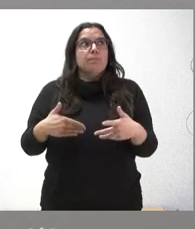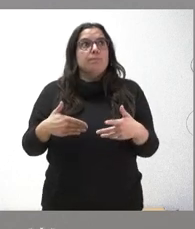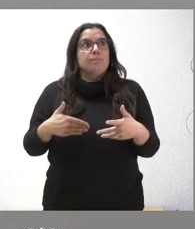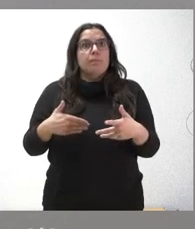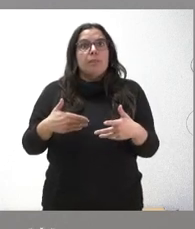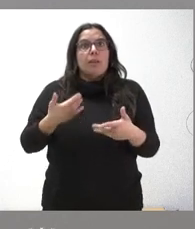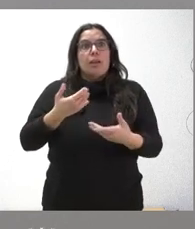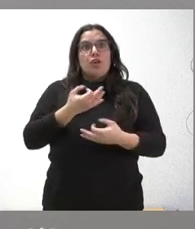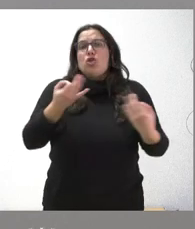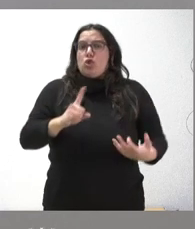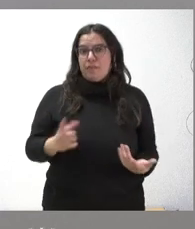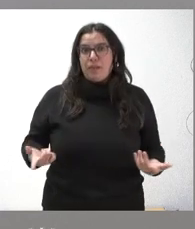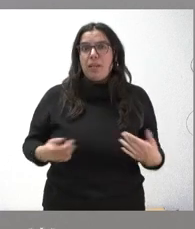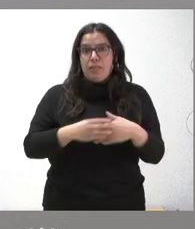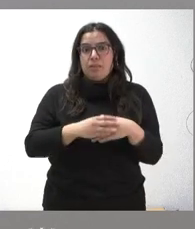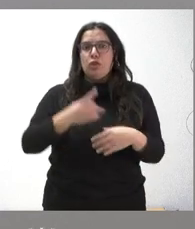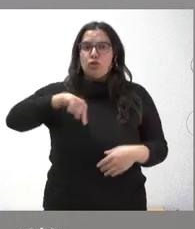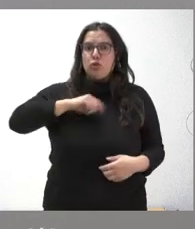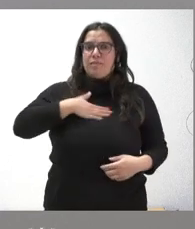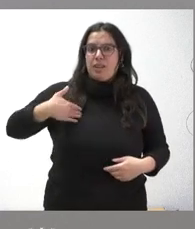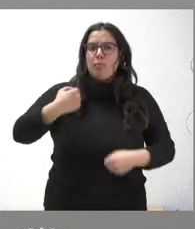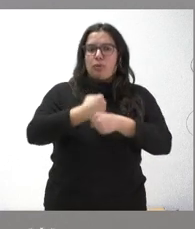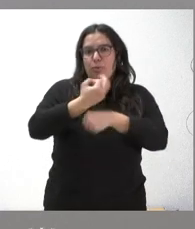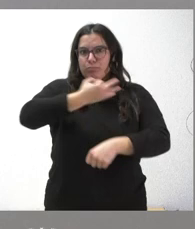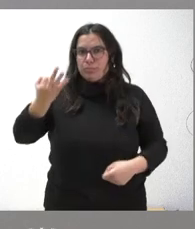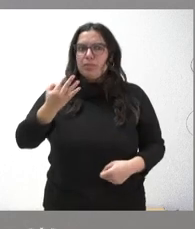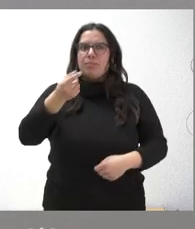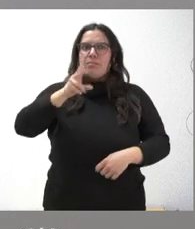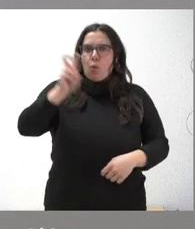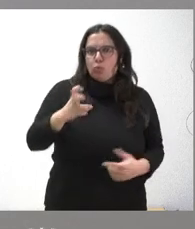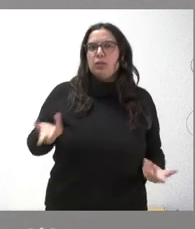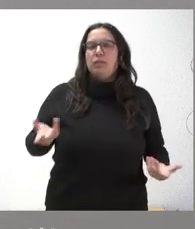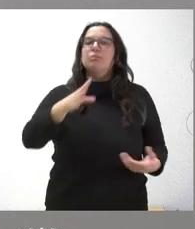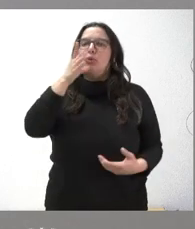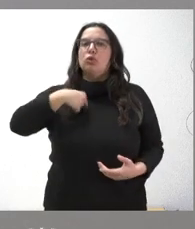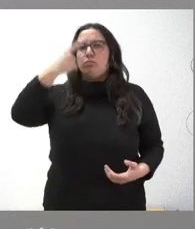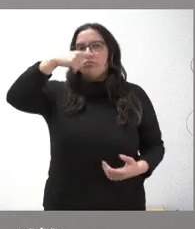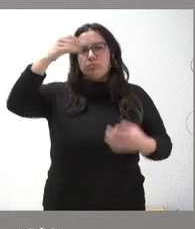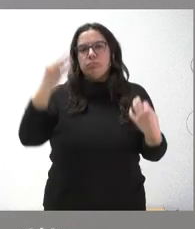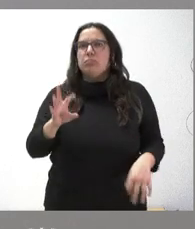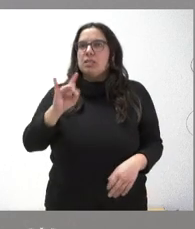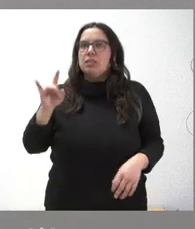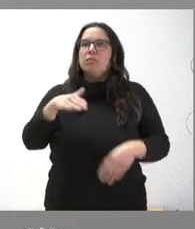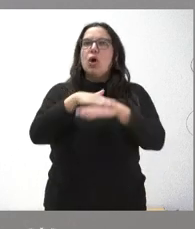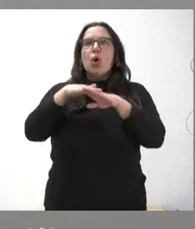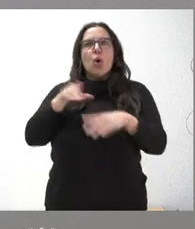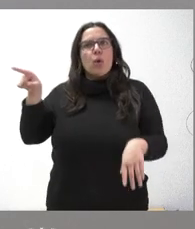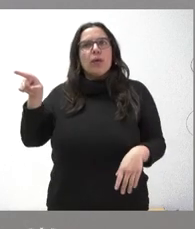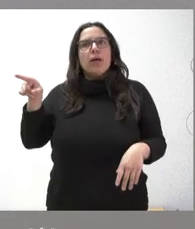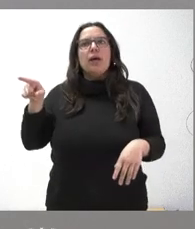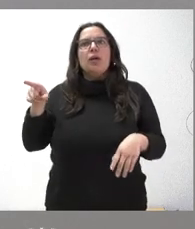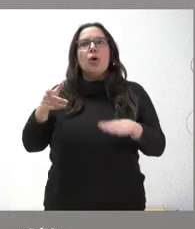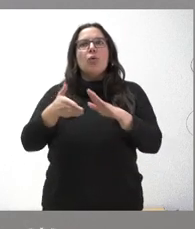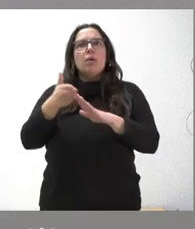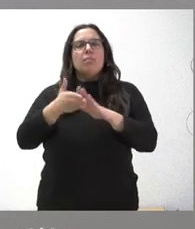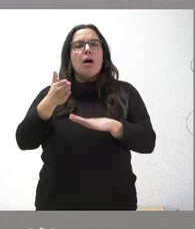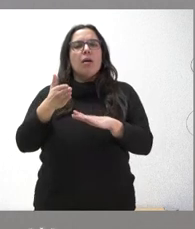ser eficaces y nosotros queremos ser eficaces y que esto sea útil por tanto yo estoy convencido que sí que el gobierno va a sentar a las comunidades